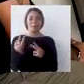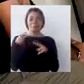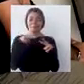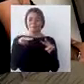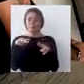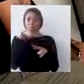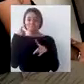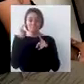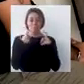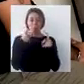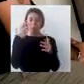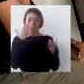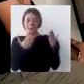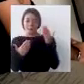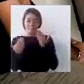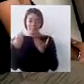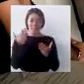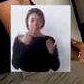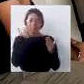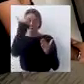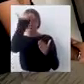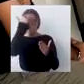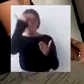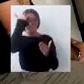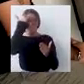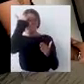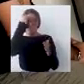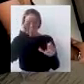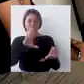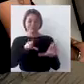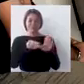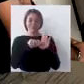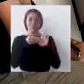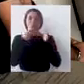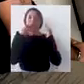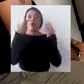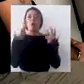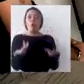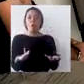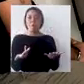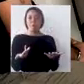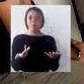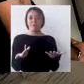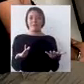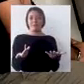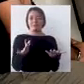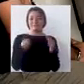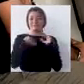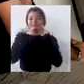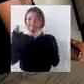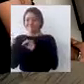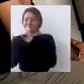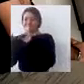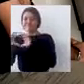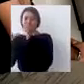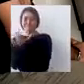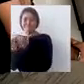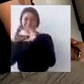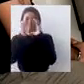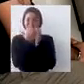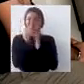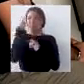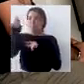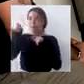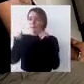alternativas didácticas para llevar a su aula, ¿cierto? Y bienvenidos los profesores, si ellos quieren